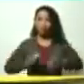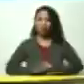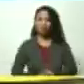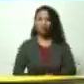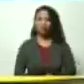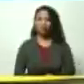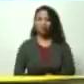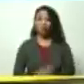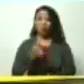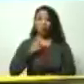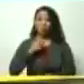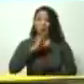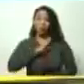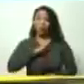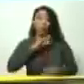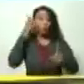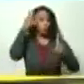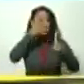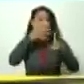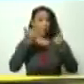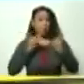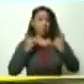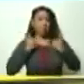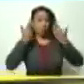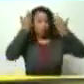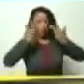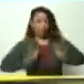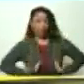Yo soy mi propio asesor de imagen.